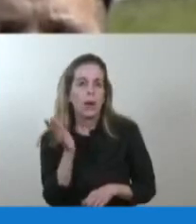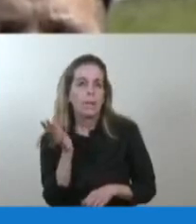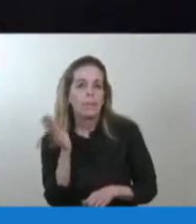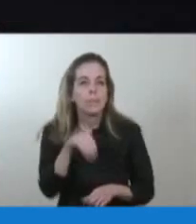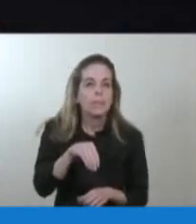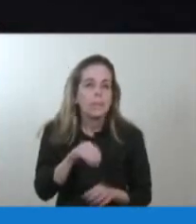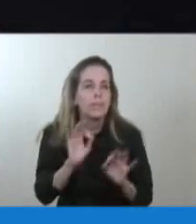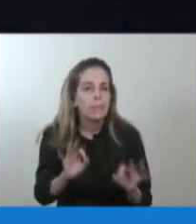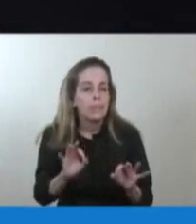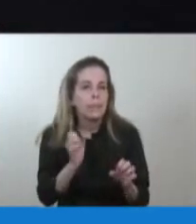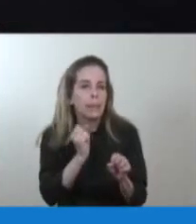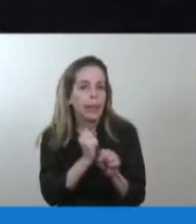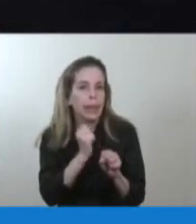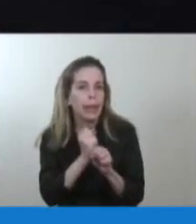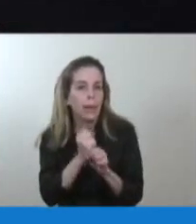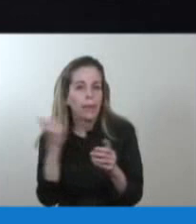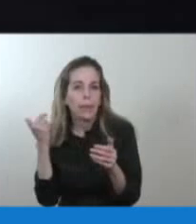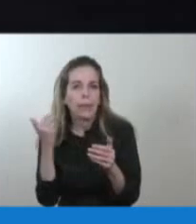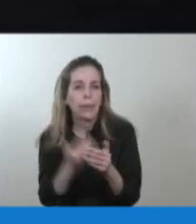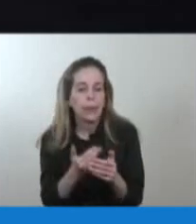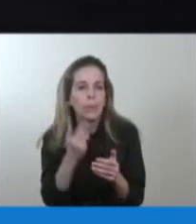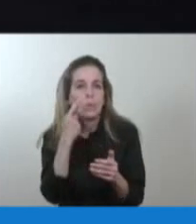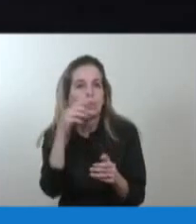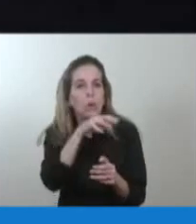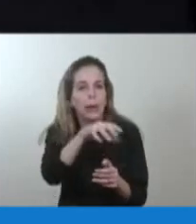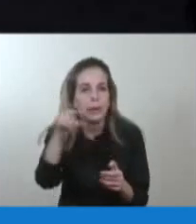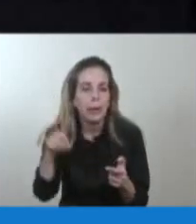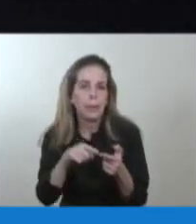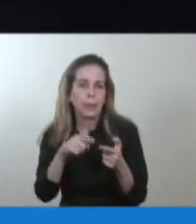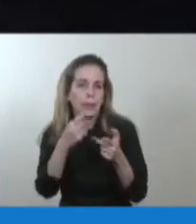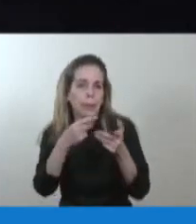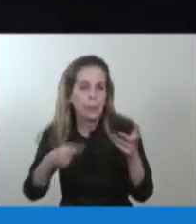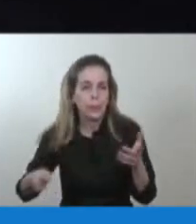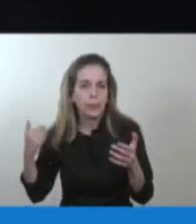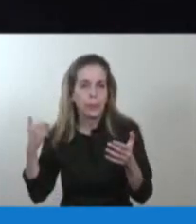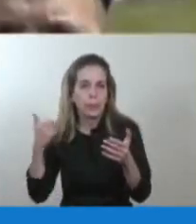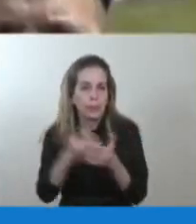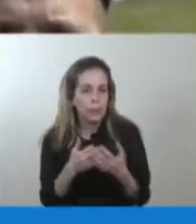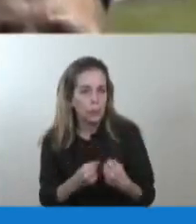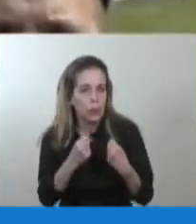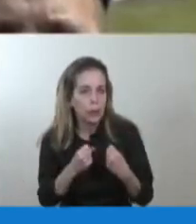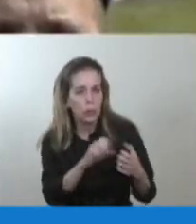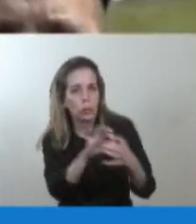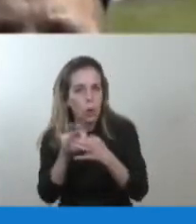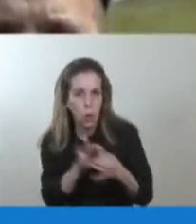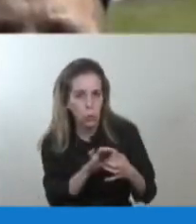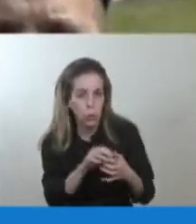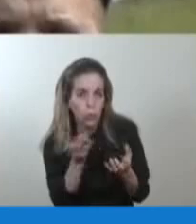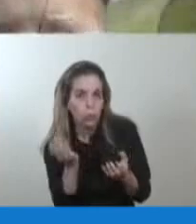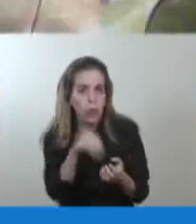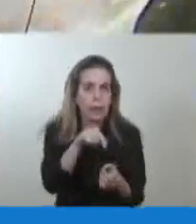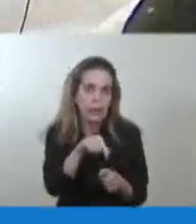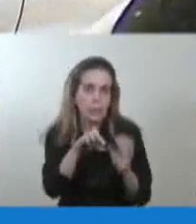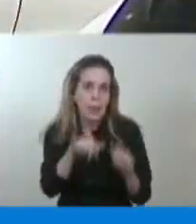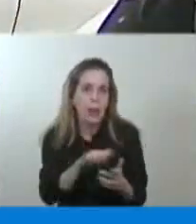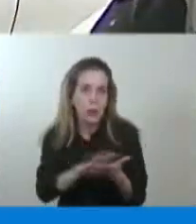de todo el trabajo que desde los municipios venimos haciendo con muchísimo esfuerzo principalmente el